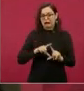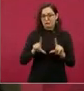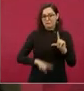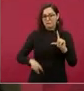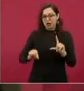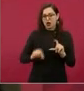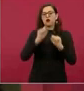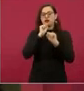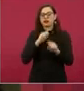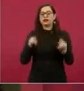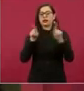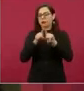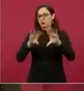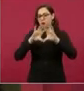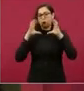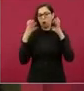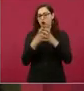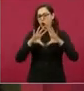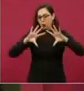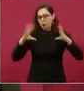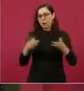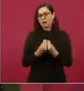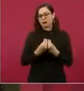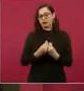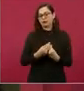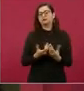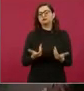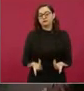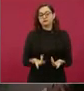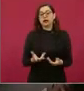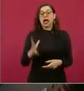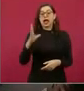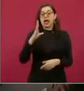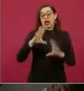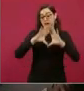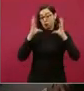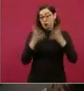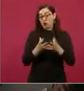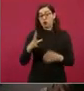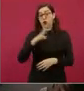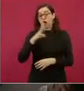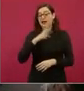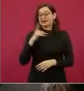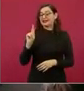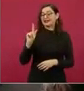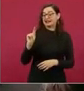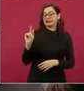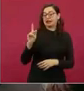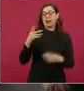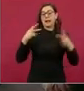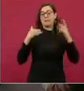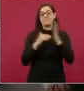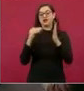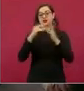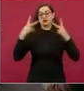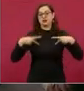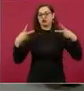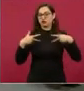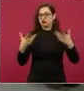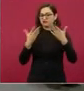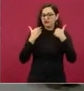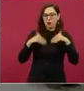sino para el mundo en el conjunto. Dice que hay 70 millones de refugiados en el mundo y que